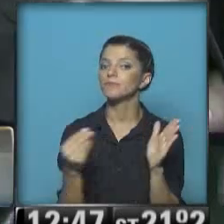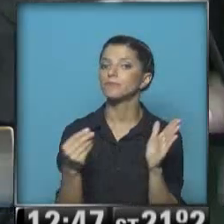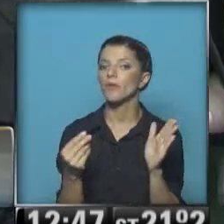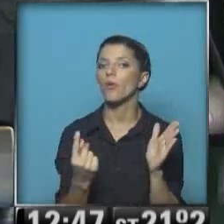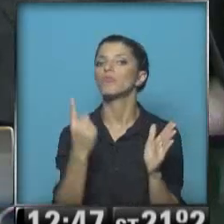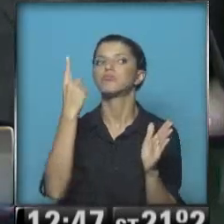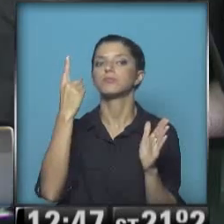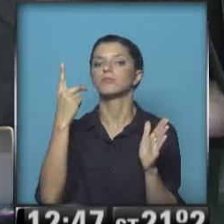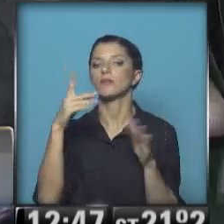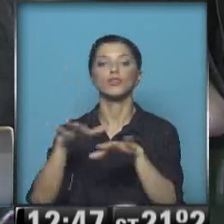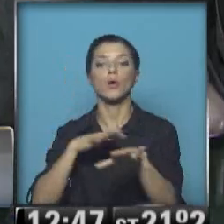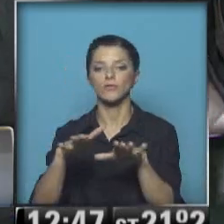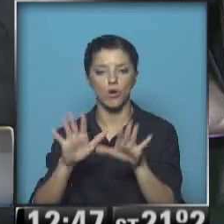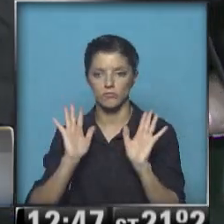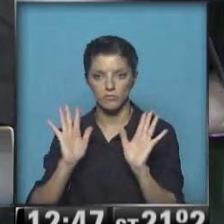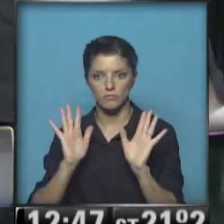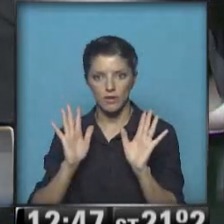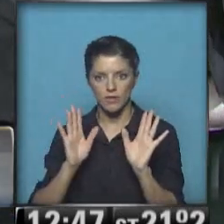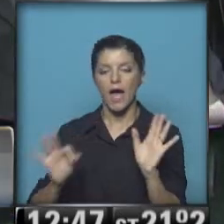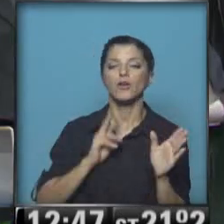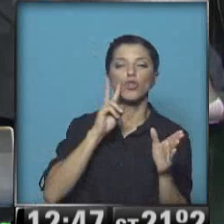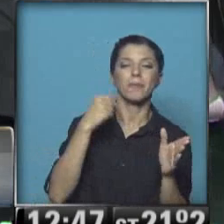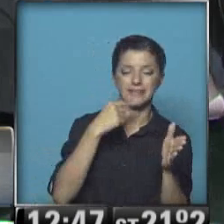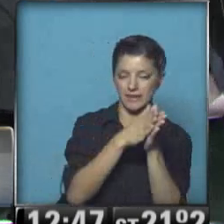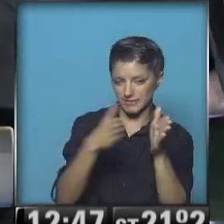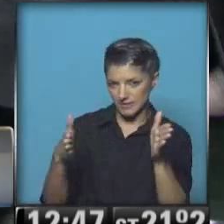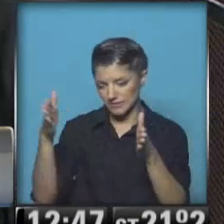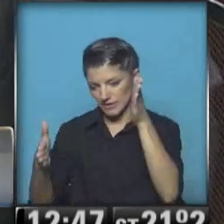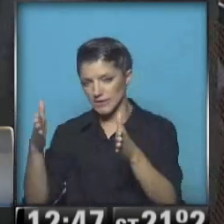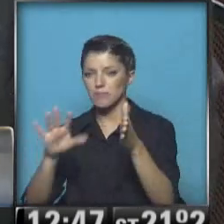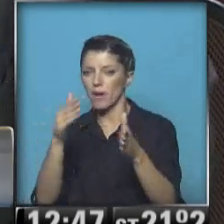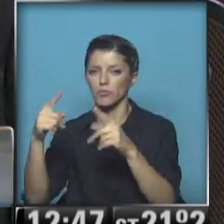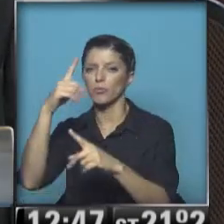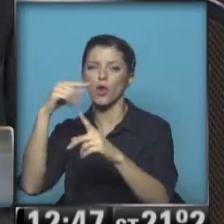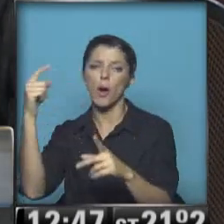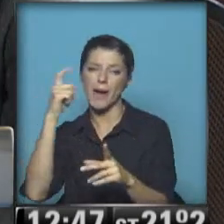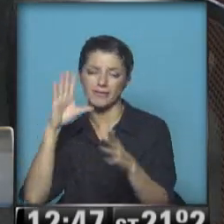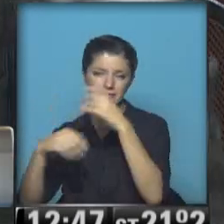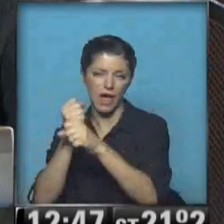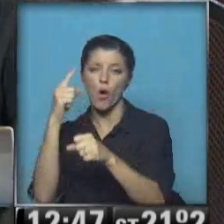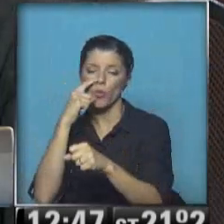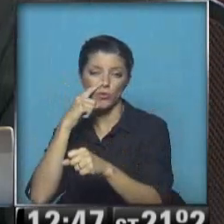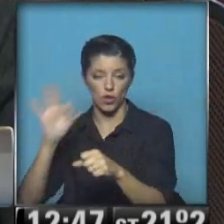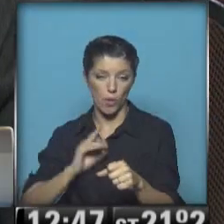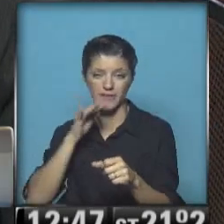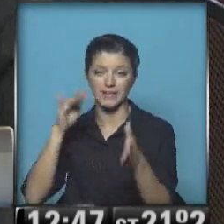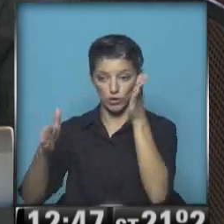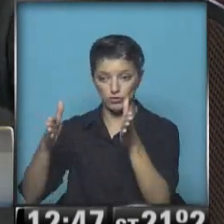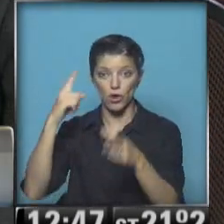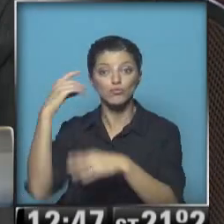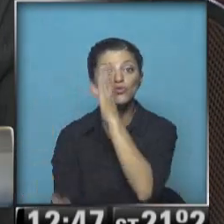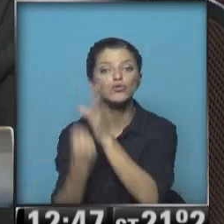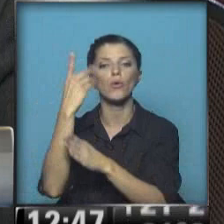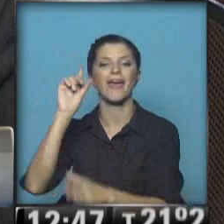fenómeno que sucede entre fines del 2013 y mediados de 2014 el fenómeno ISIS y aparece como una cosa